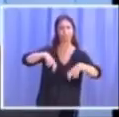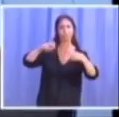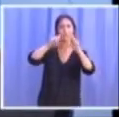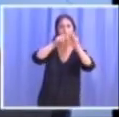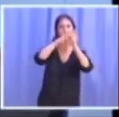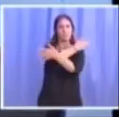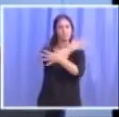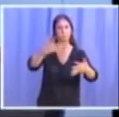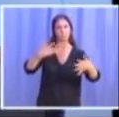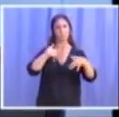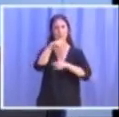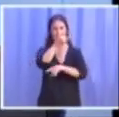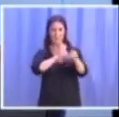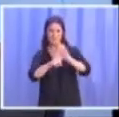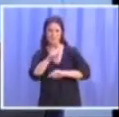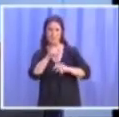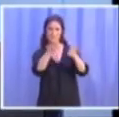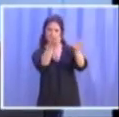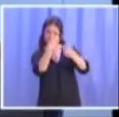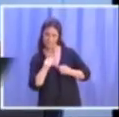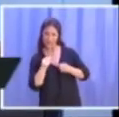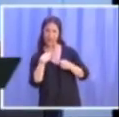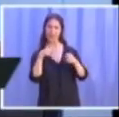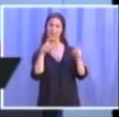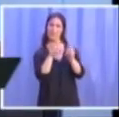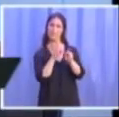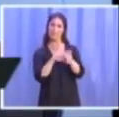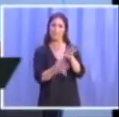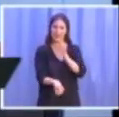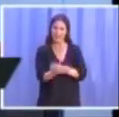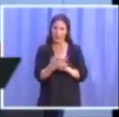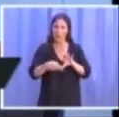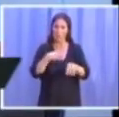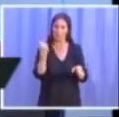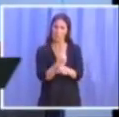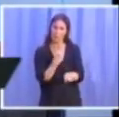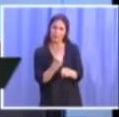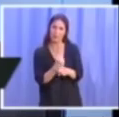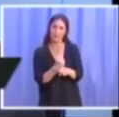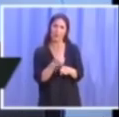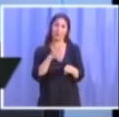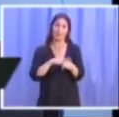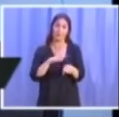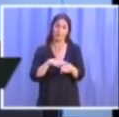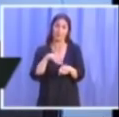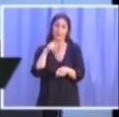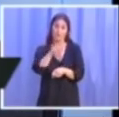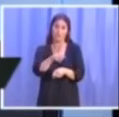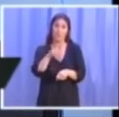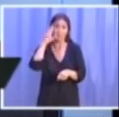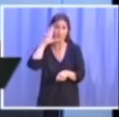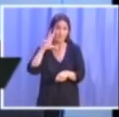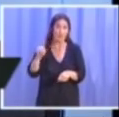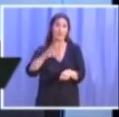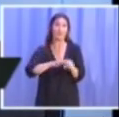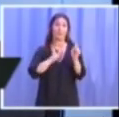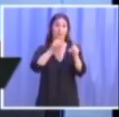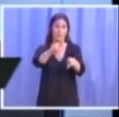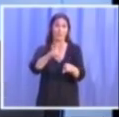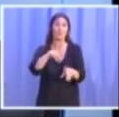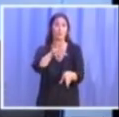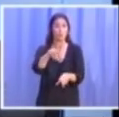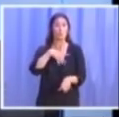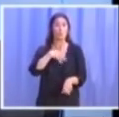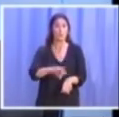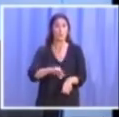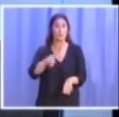atraer empresas que generen puestos de trabajo y que, sobre todo, hagan que el talento que venga al conocimiento... La semana que viene, le podía